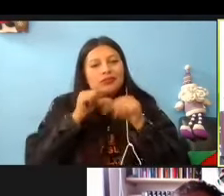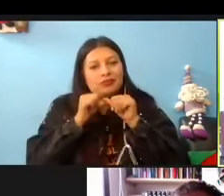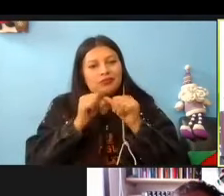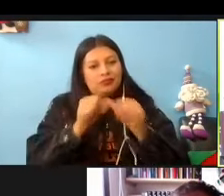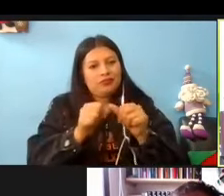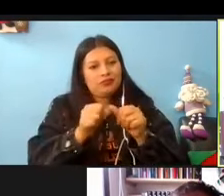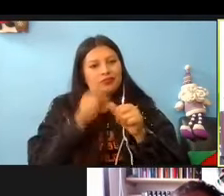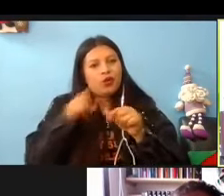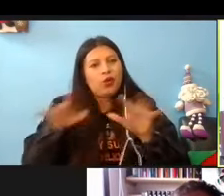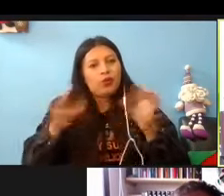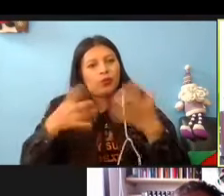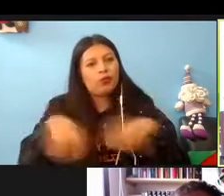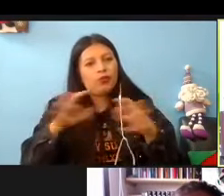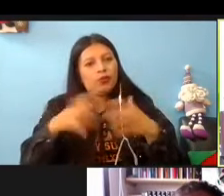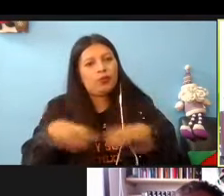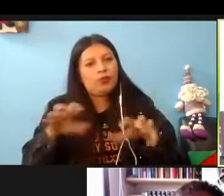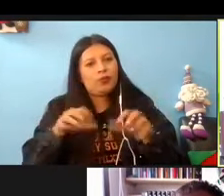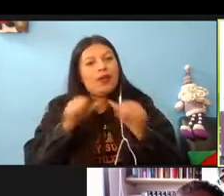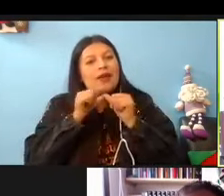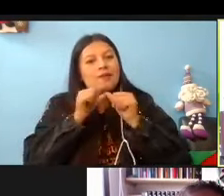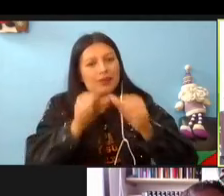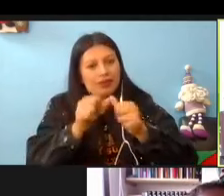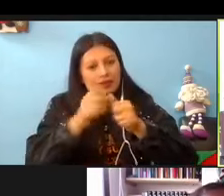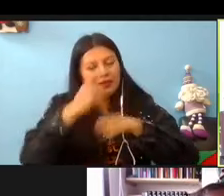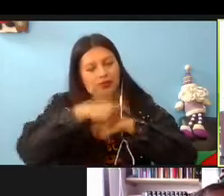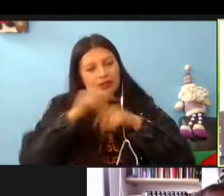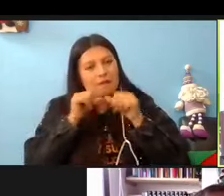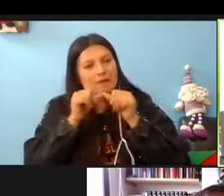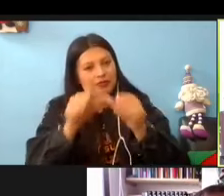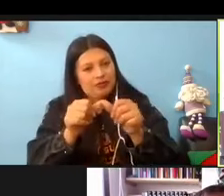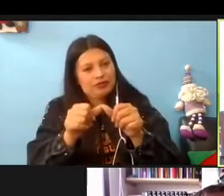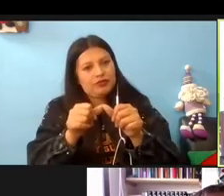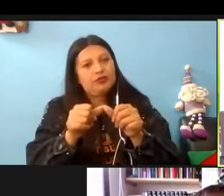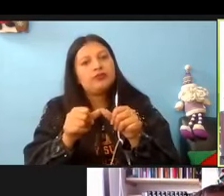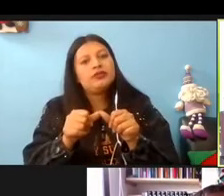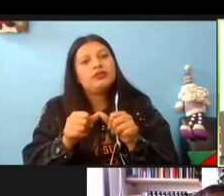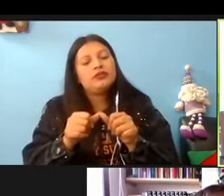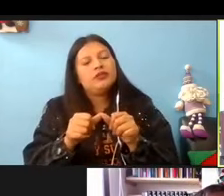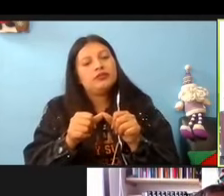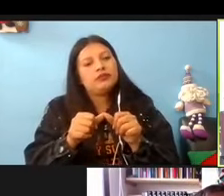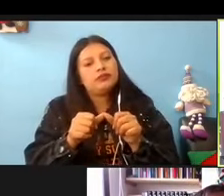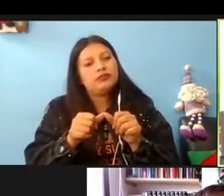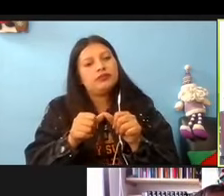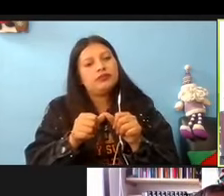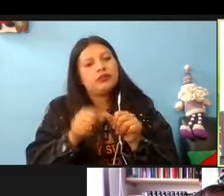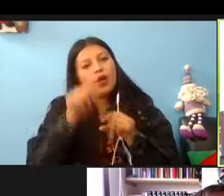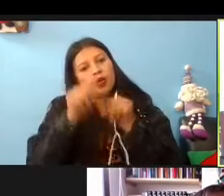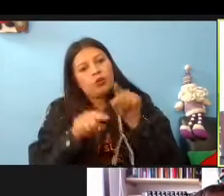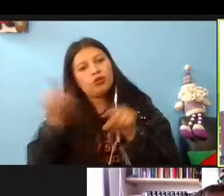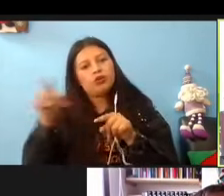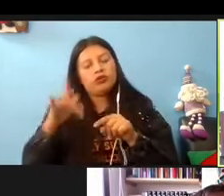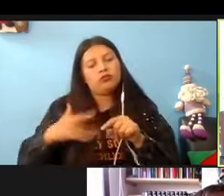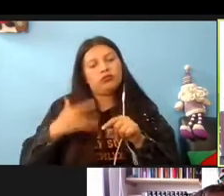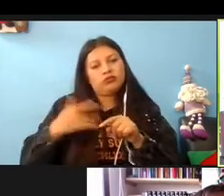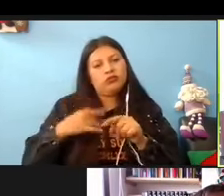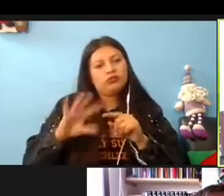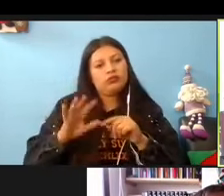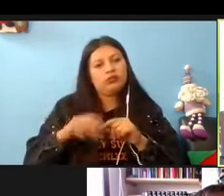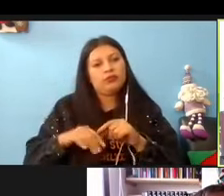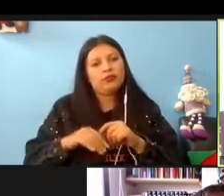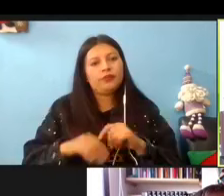es un ejercicio permanente que bueno, algunos concebimos por la vía de